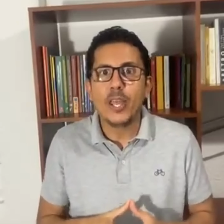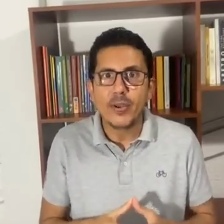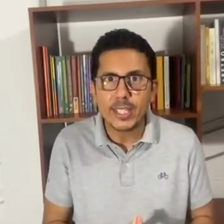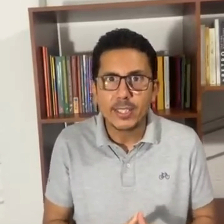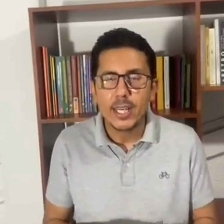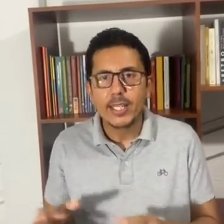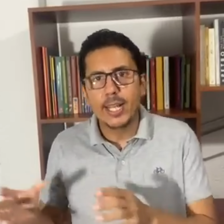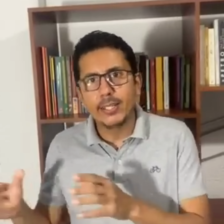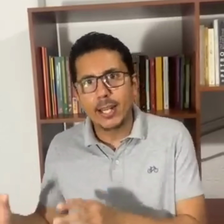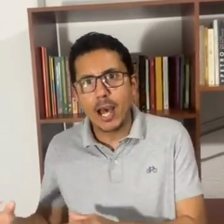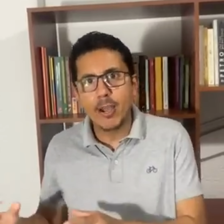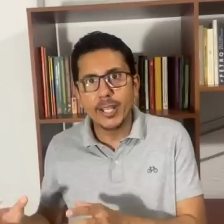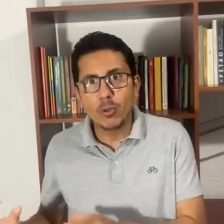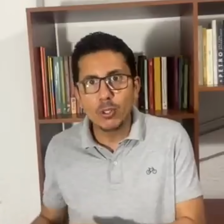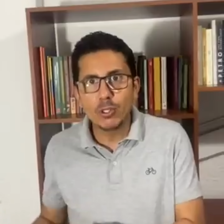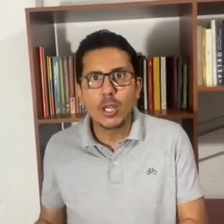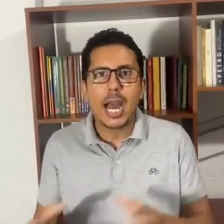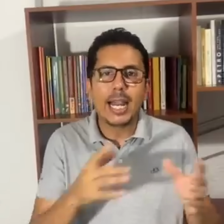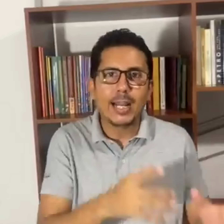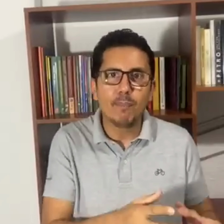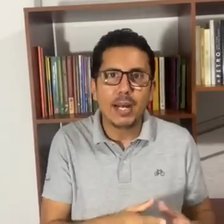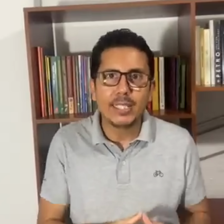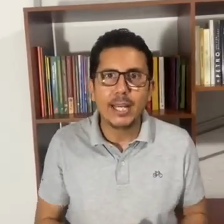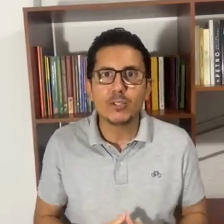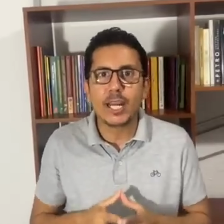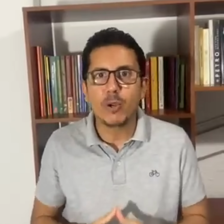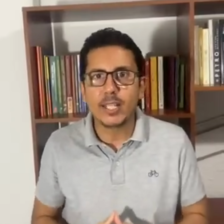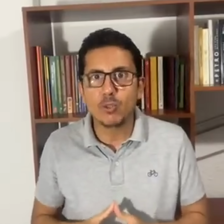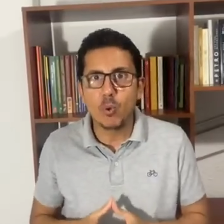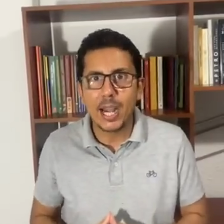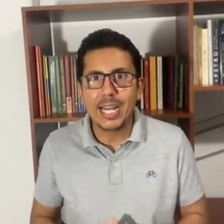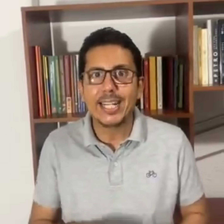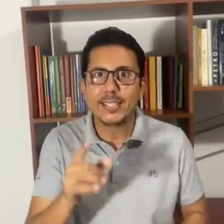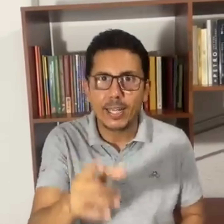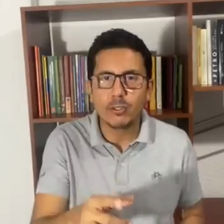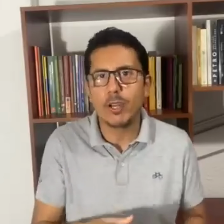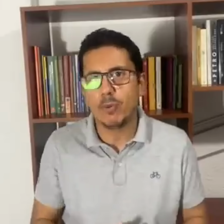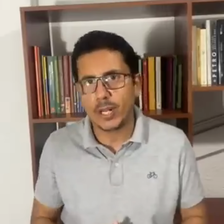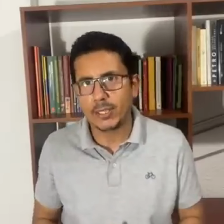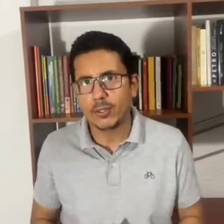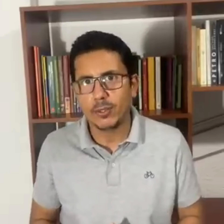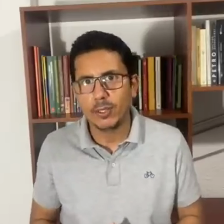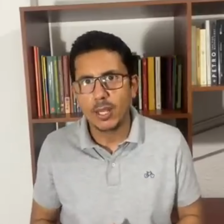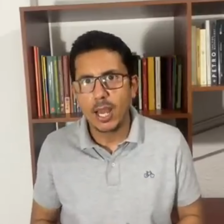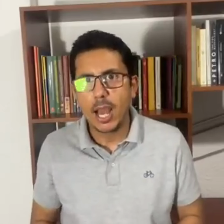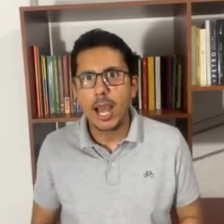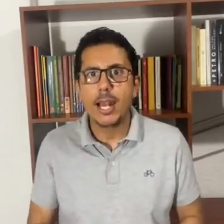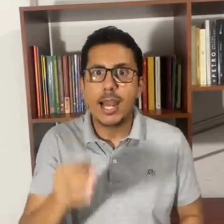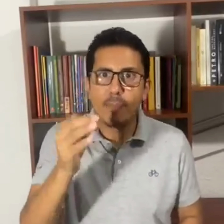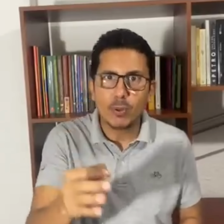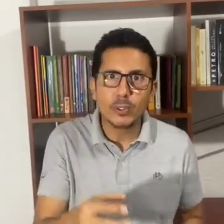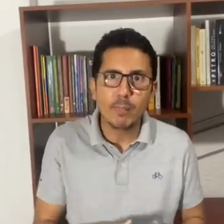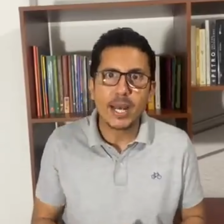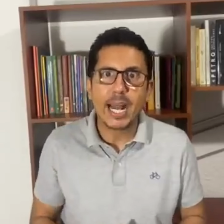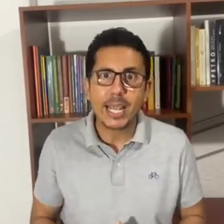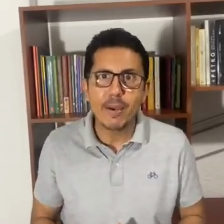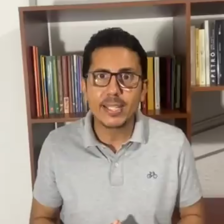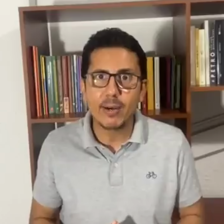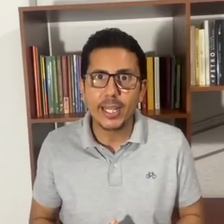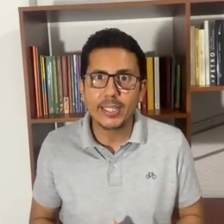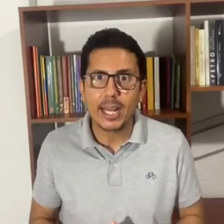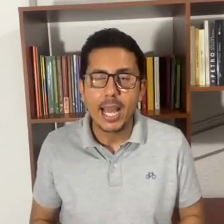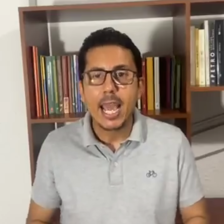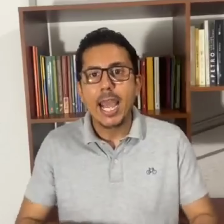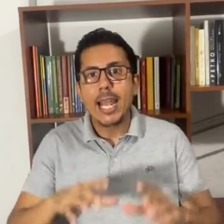caso Odebrecht y el traslado de recursos a la campaña de Óscar Iván Zuluaga del Centro Democrático. La pregunta para